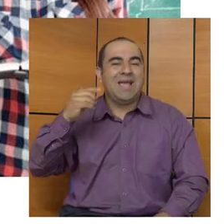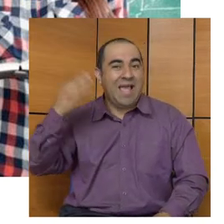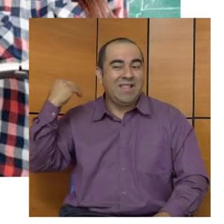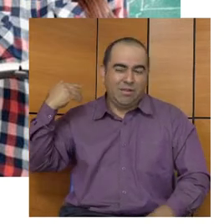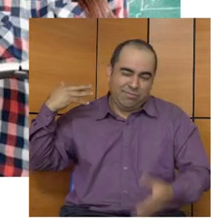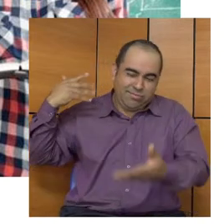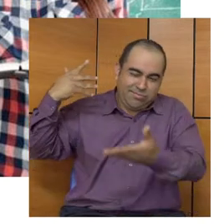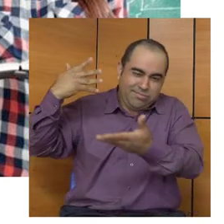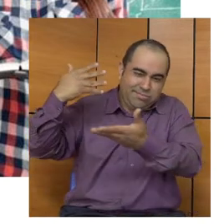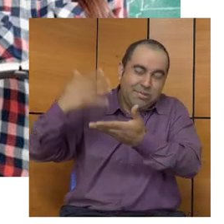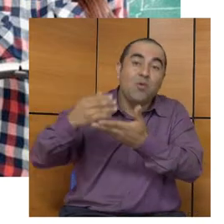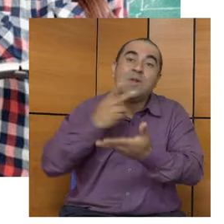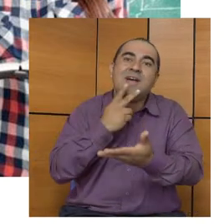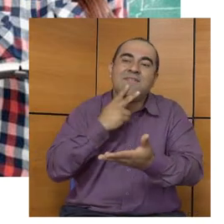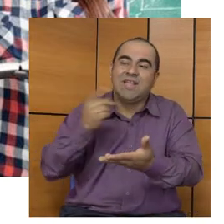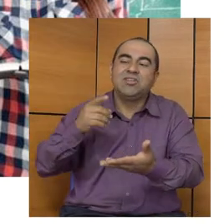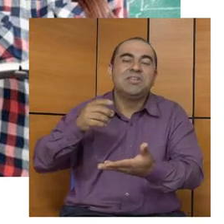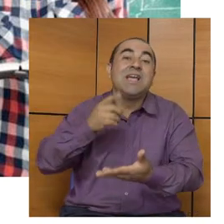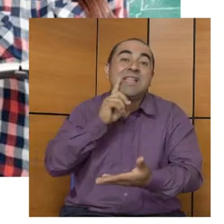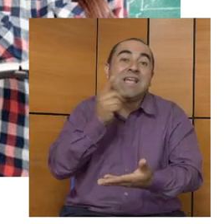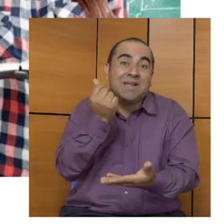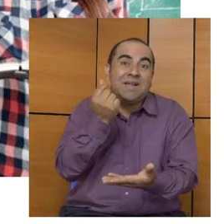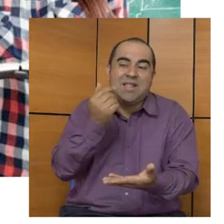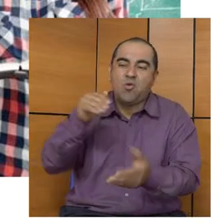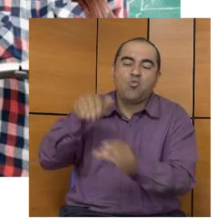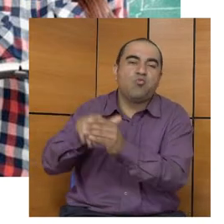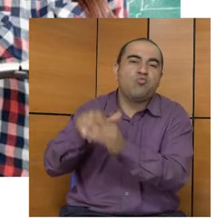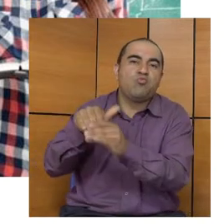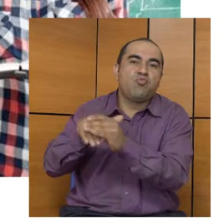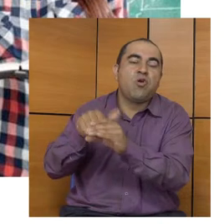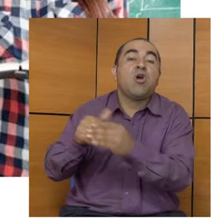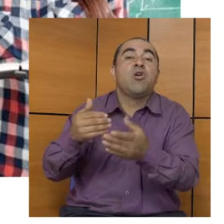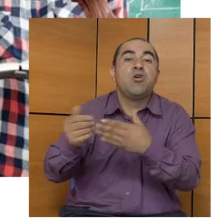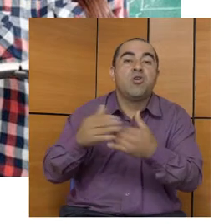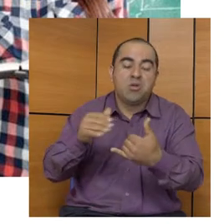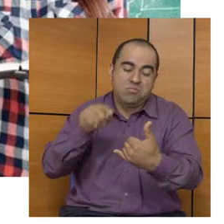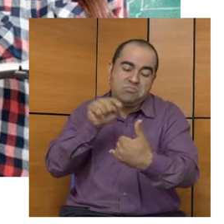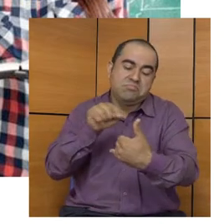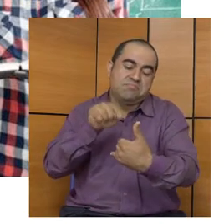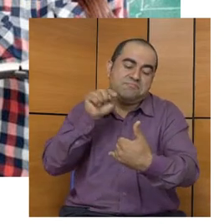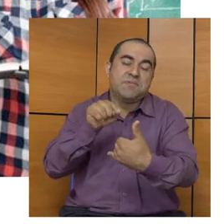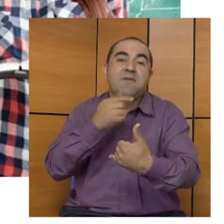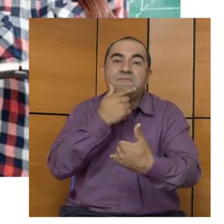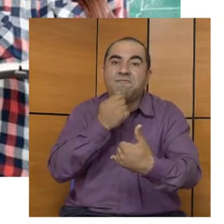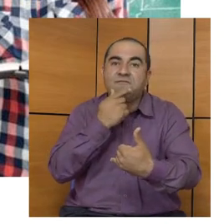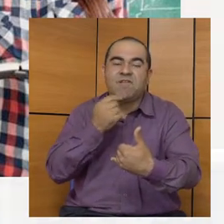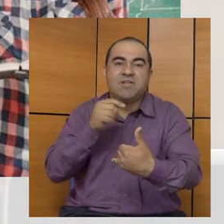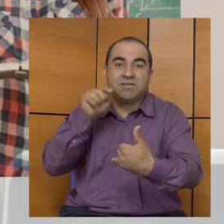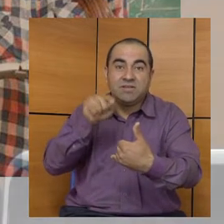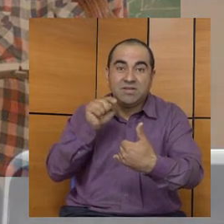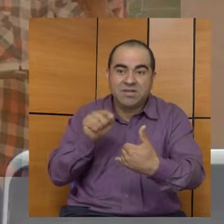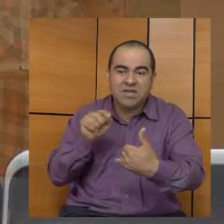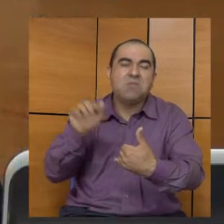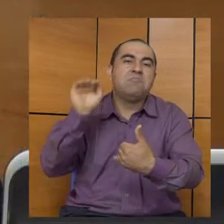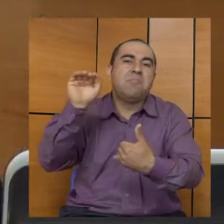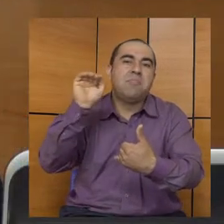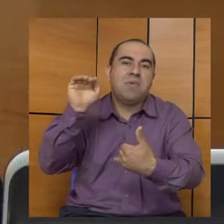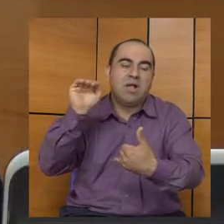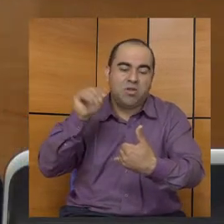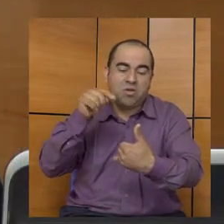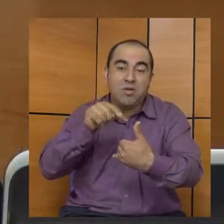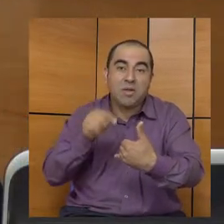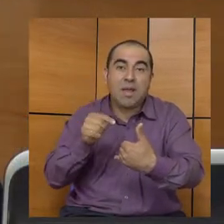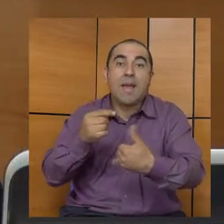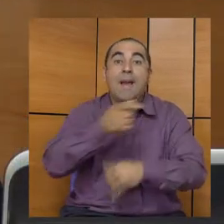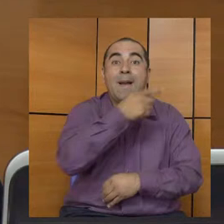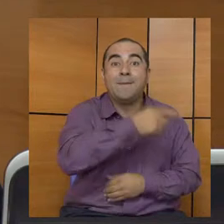su dinerito ahorrado en su cuenta y tienen acceso a otros servicios de banca electrónica que las personas más